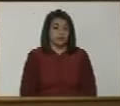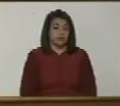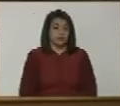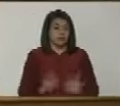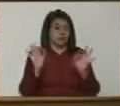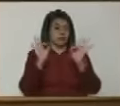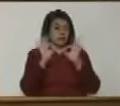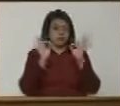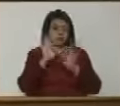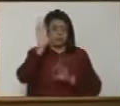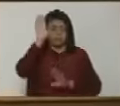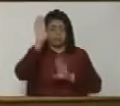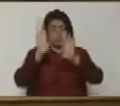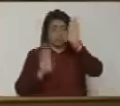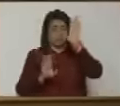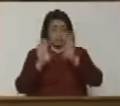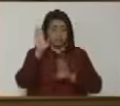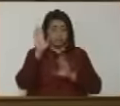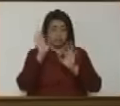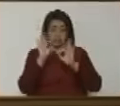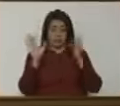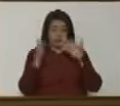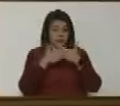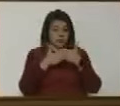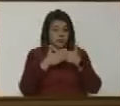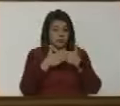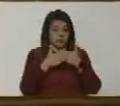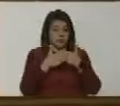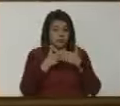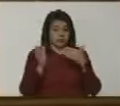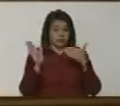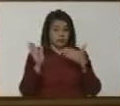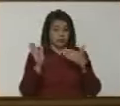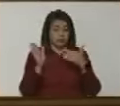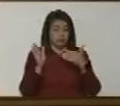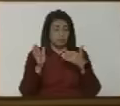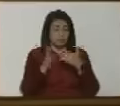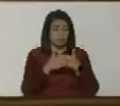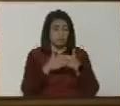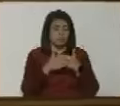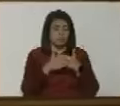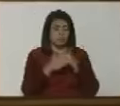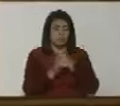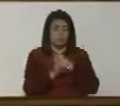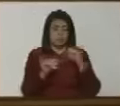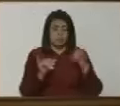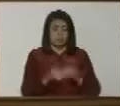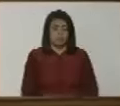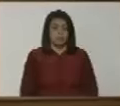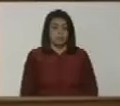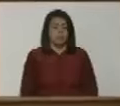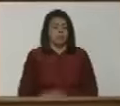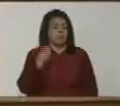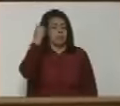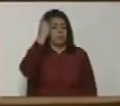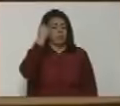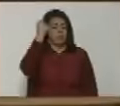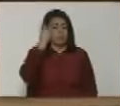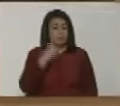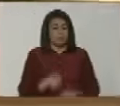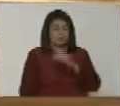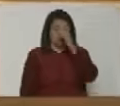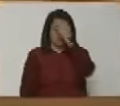Nadie más ha anotado el derecho de palabra. Se va a cerrar. Se cierra. En